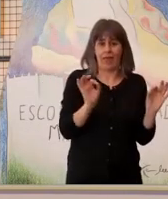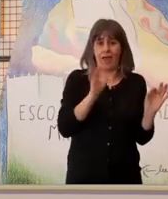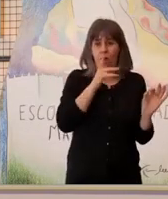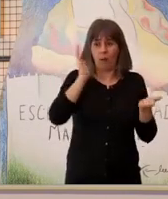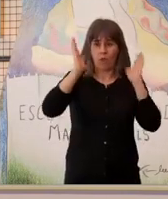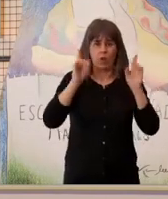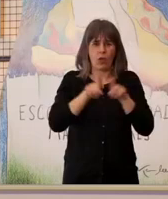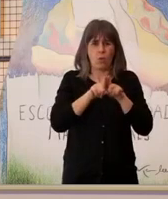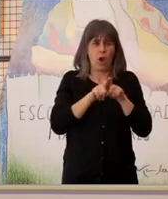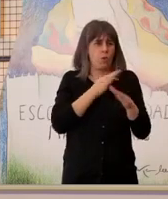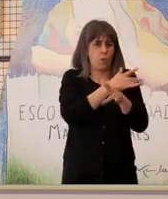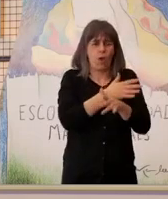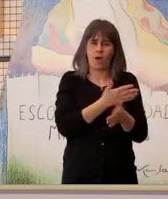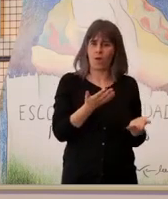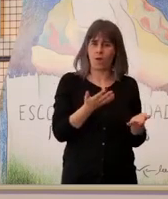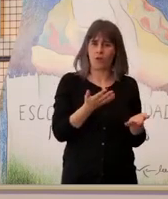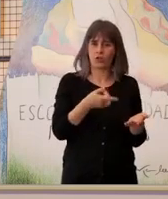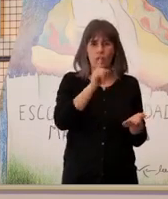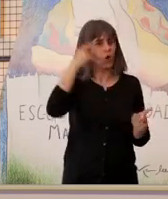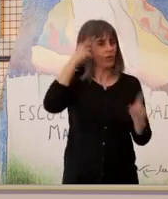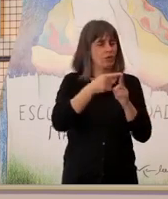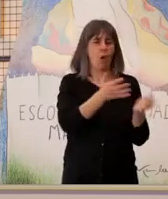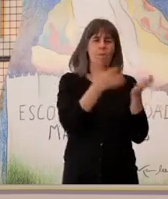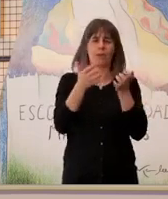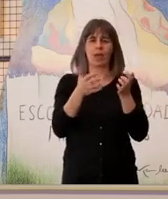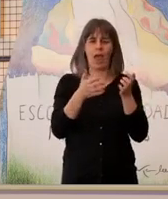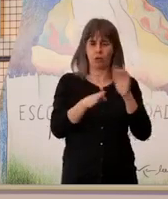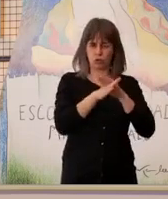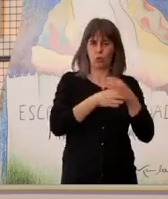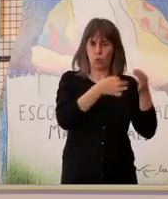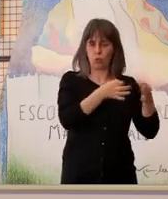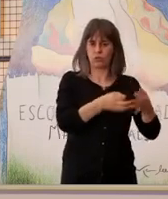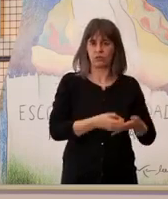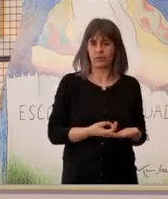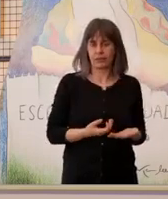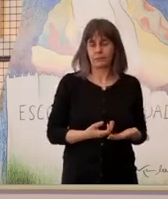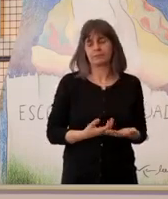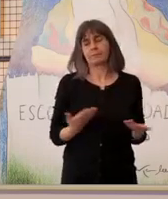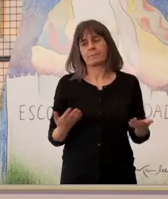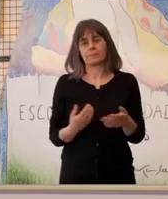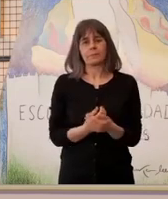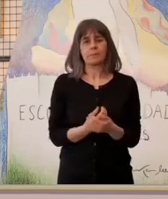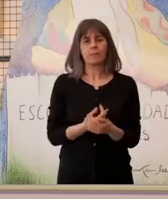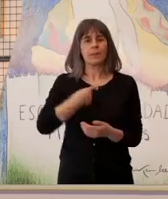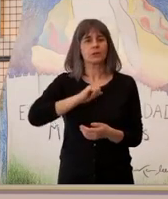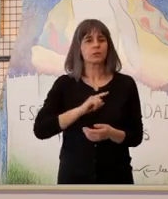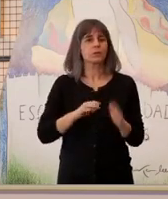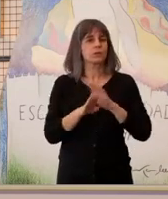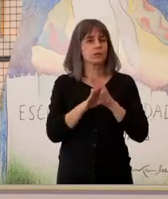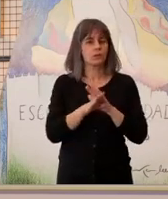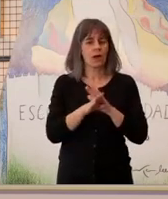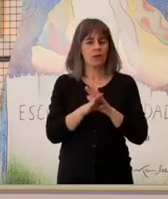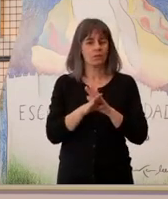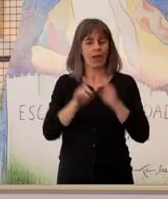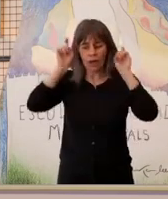para mantener privilegios y basta pero claro es que de todos modos lo seguimos inculcando en los niños